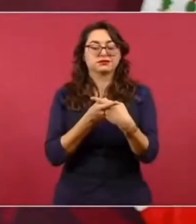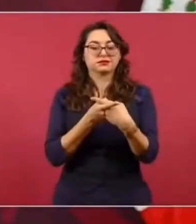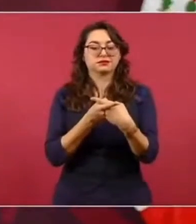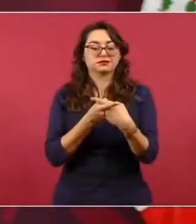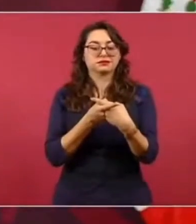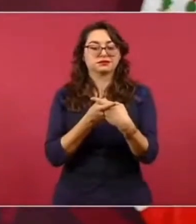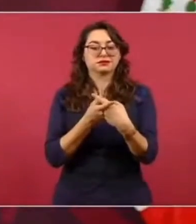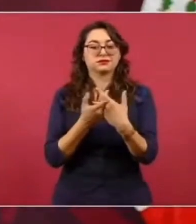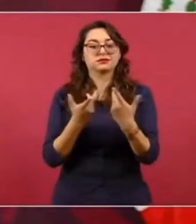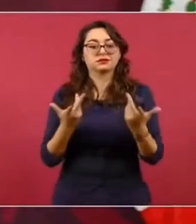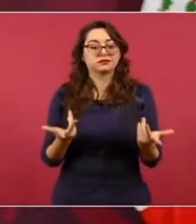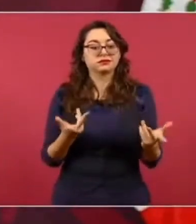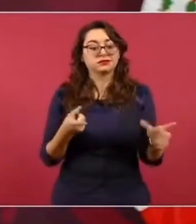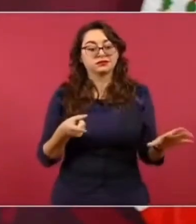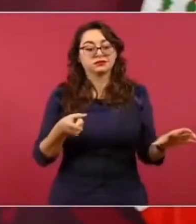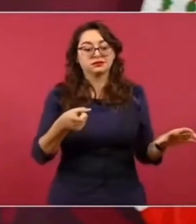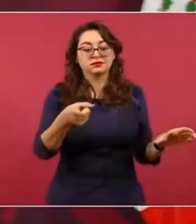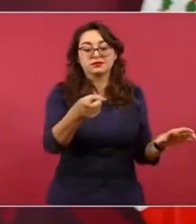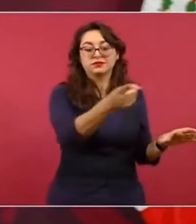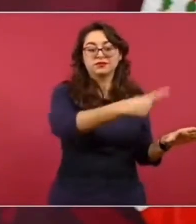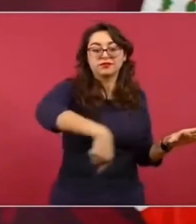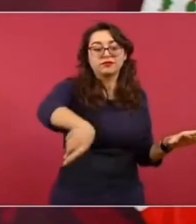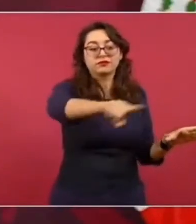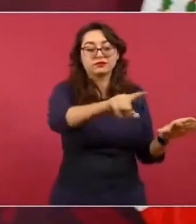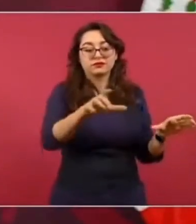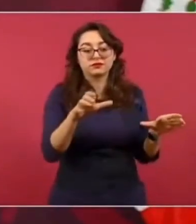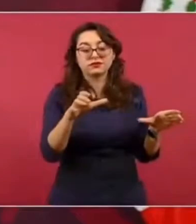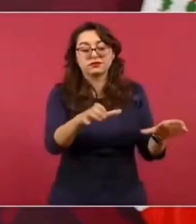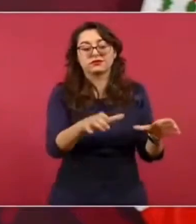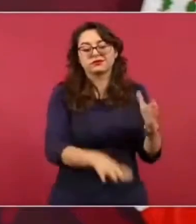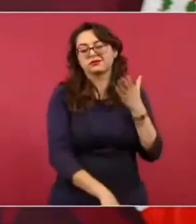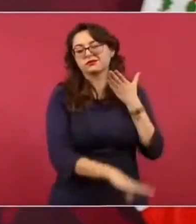Porque todos ellos